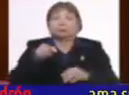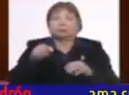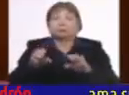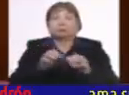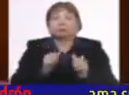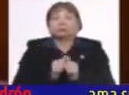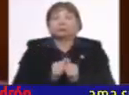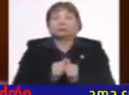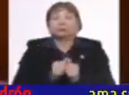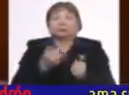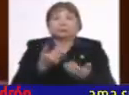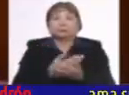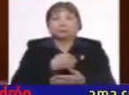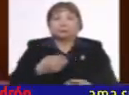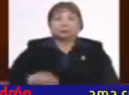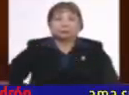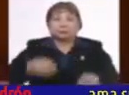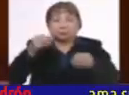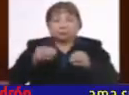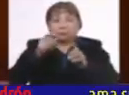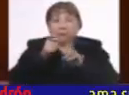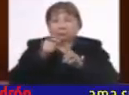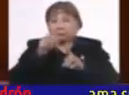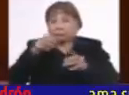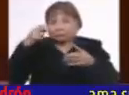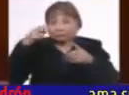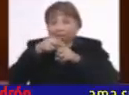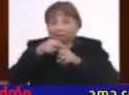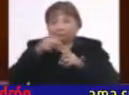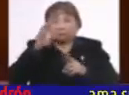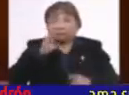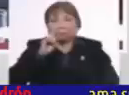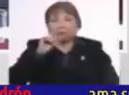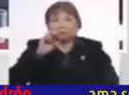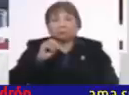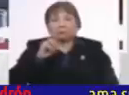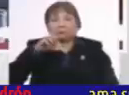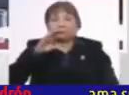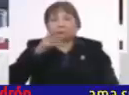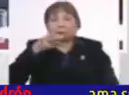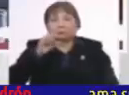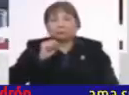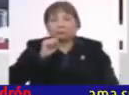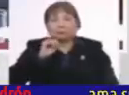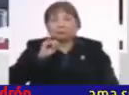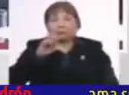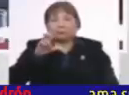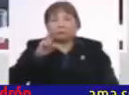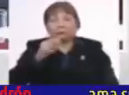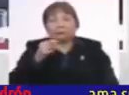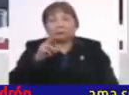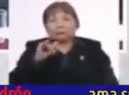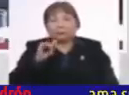del nuevo ministro interior se logre la ubicación de los prófugos del número uno pacheco juan silva fray